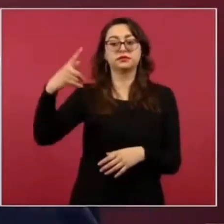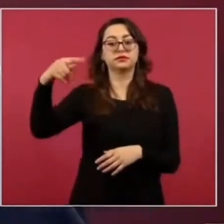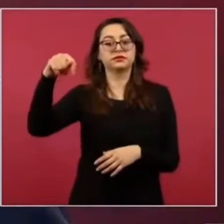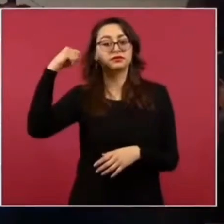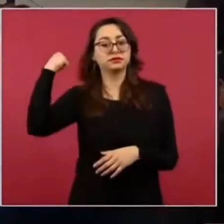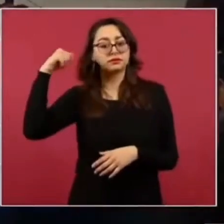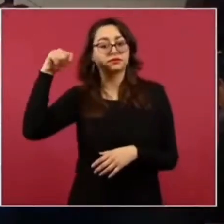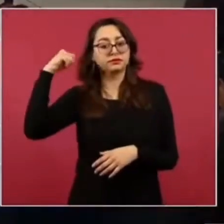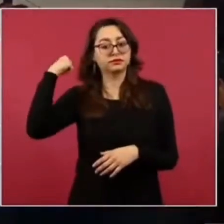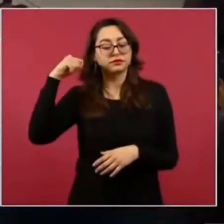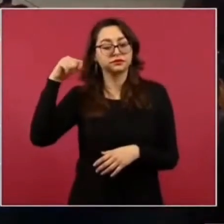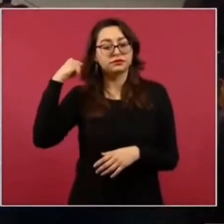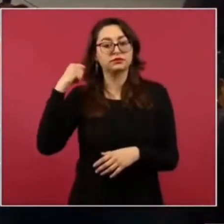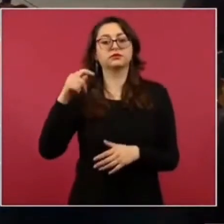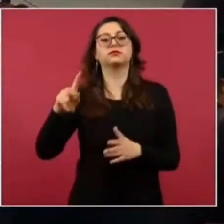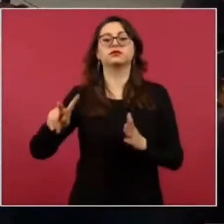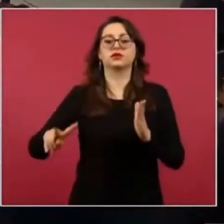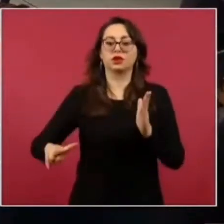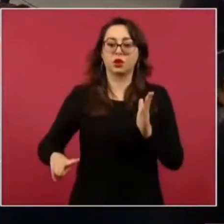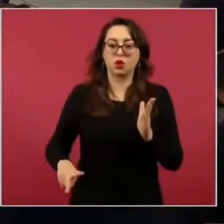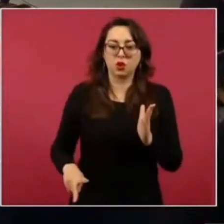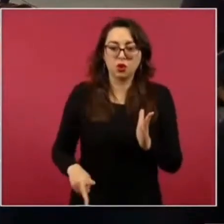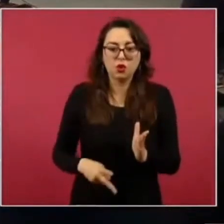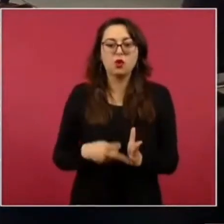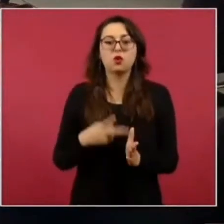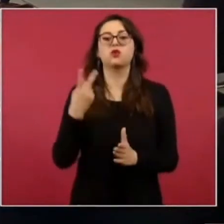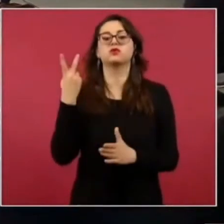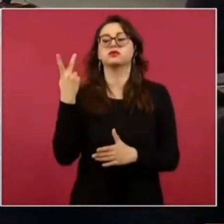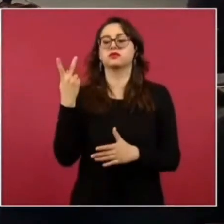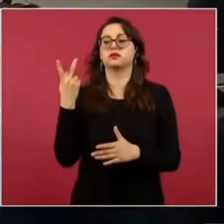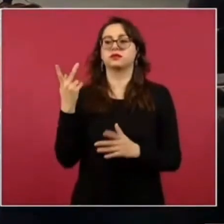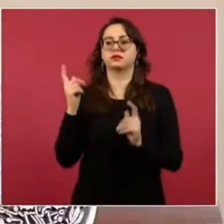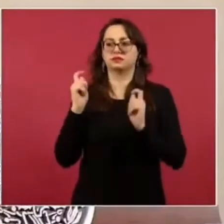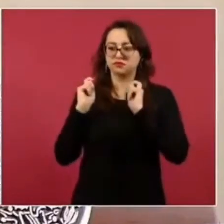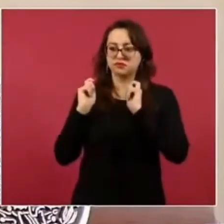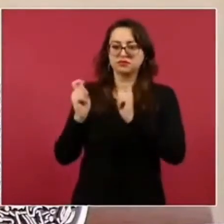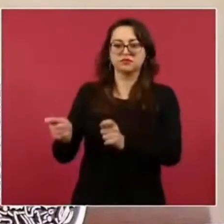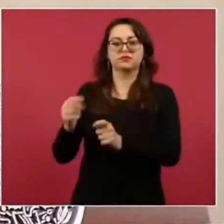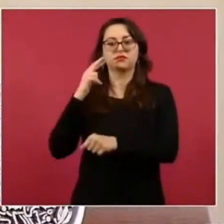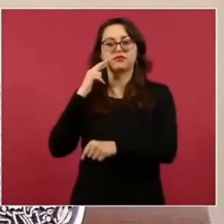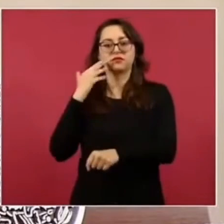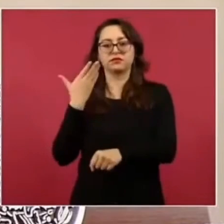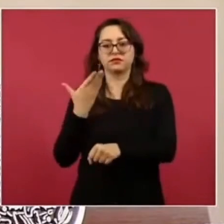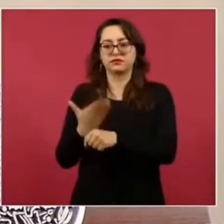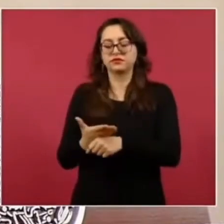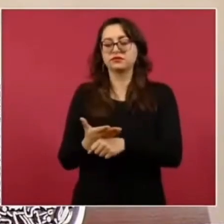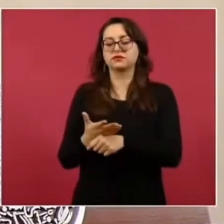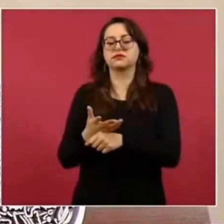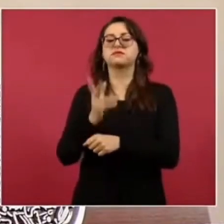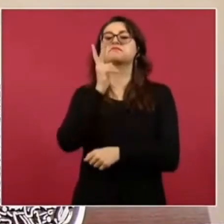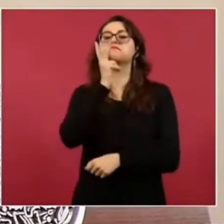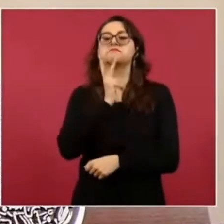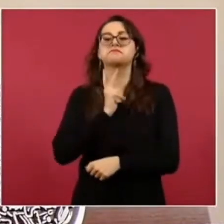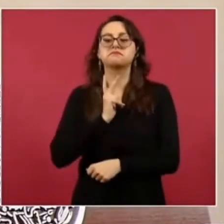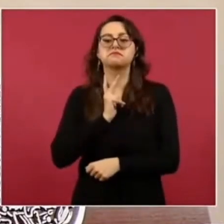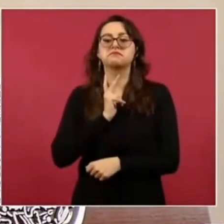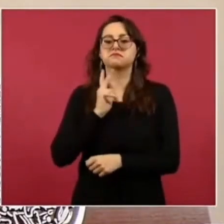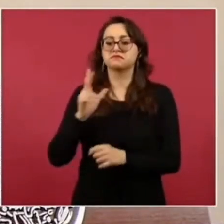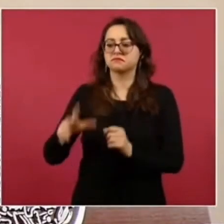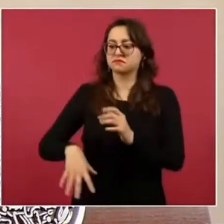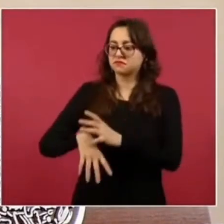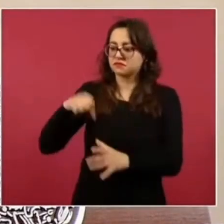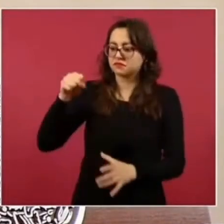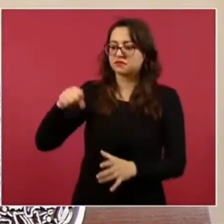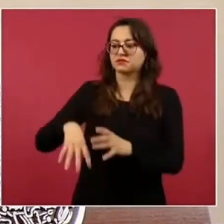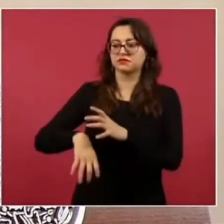de nuevo a ser el estado con más producción de petróleo.